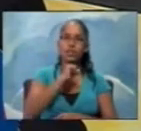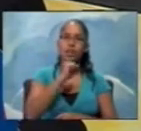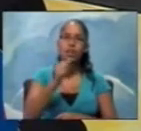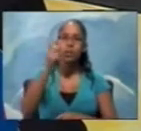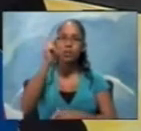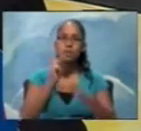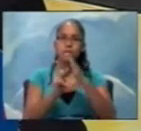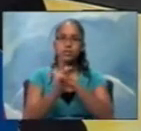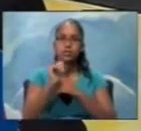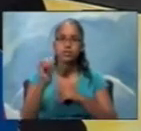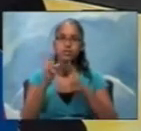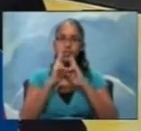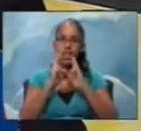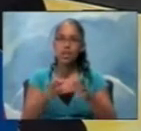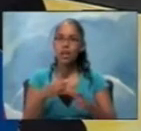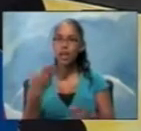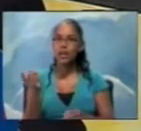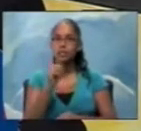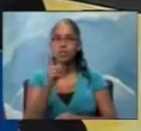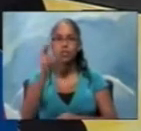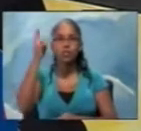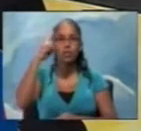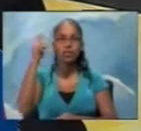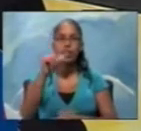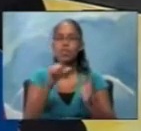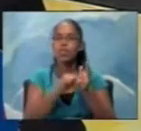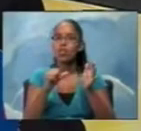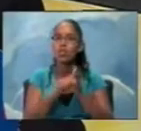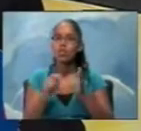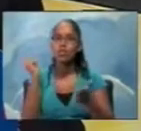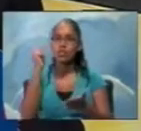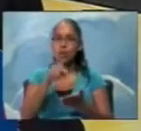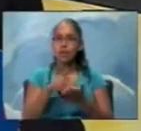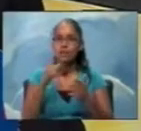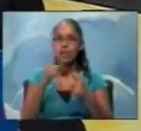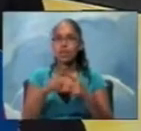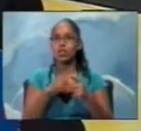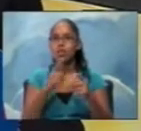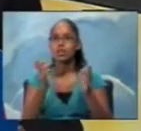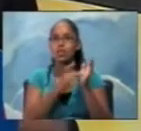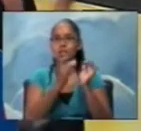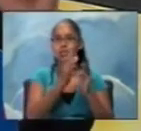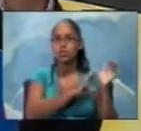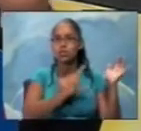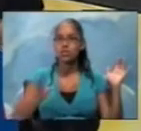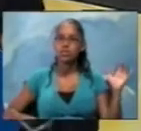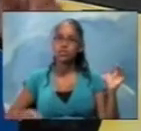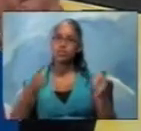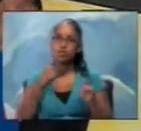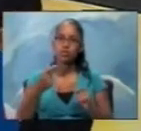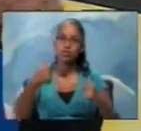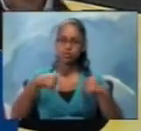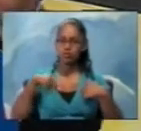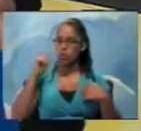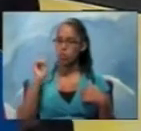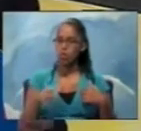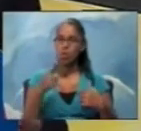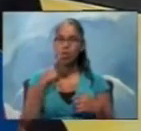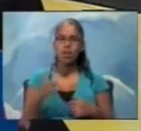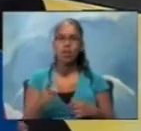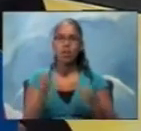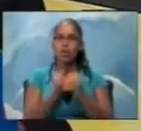Y respondieron que no sabían de dónde fuese. Entonces Jesús le dijo, yo tampoco diré con